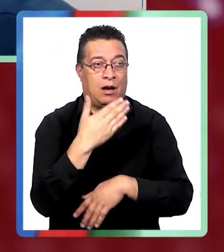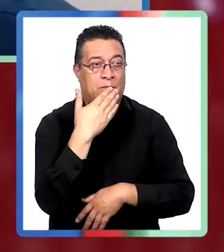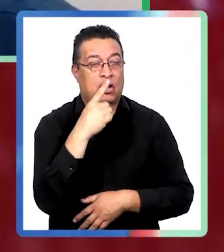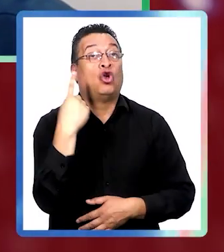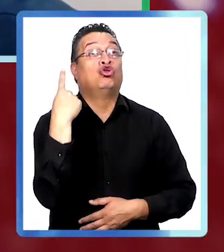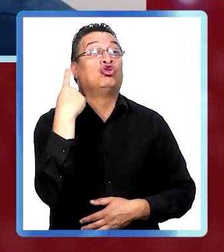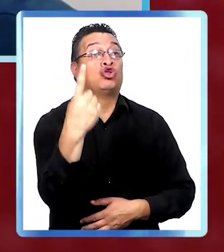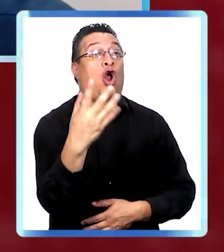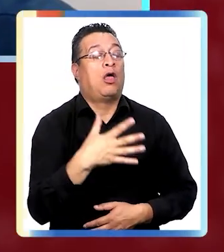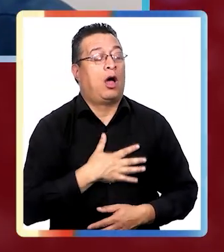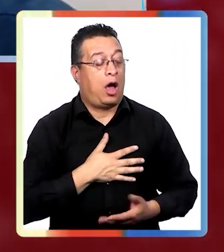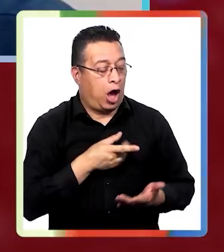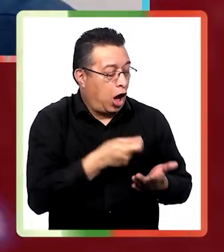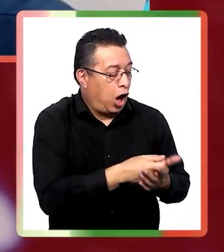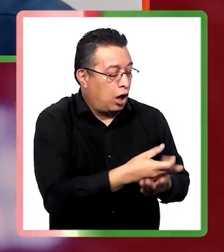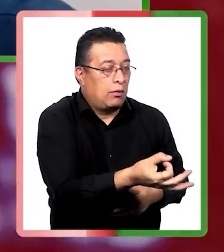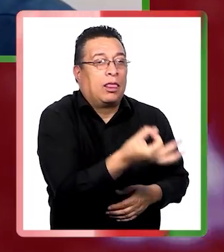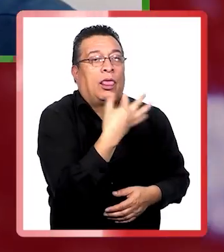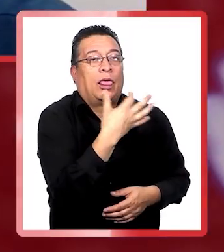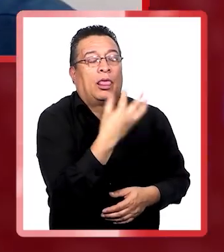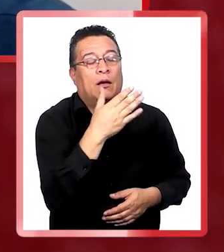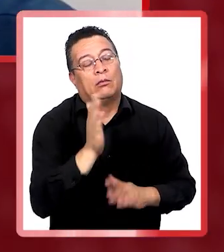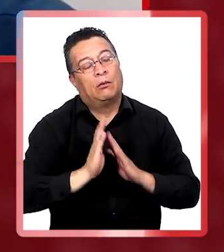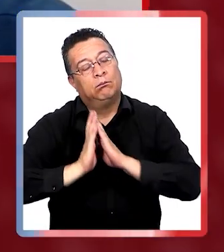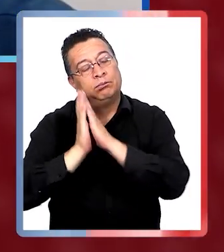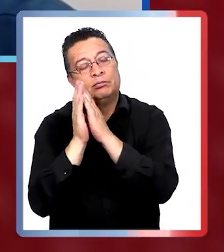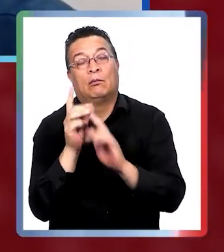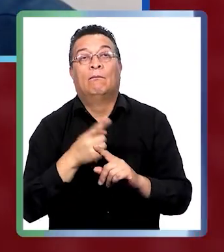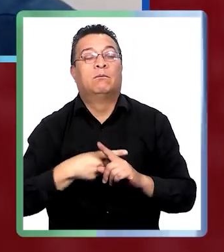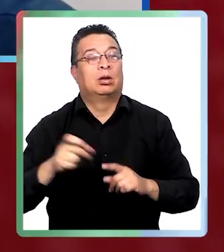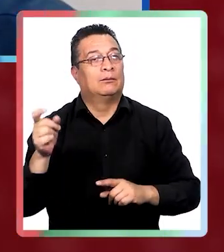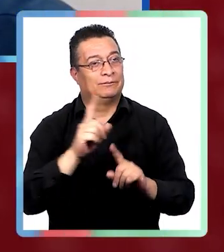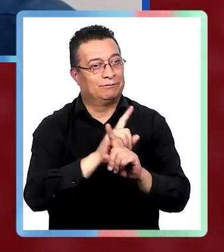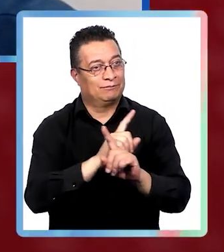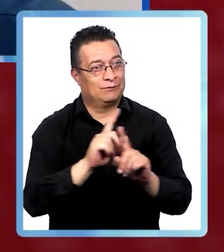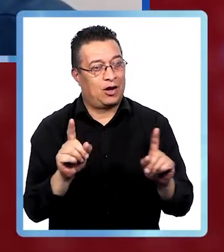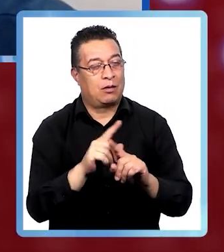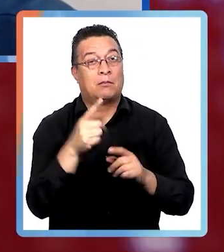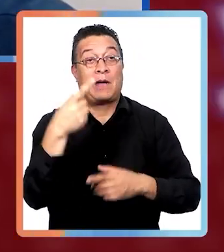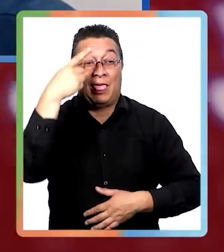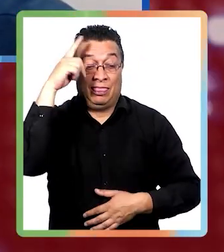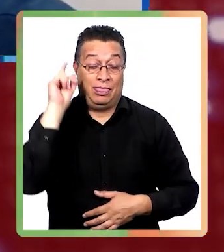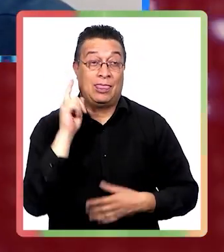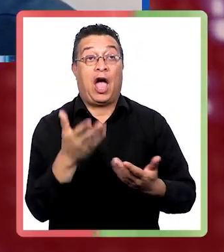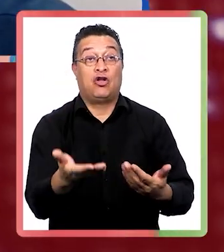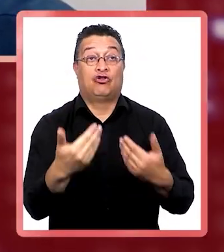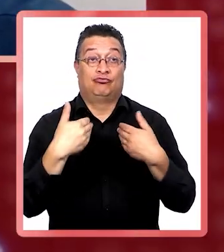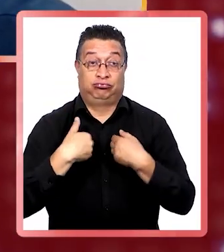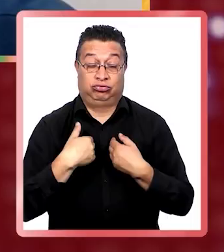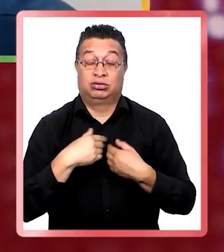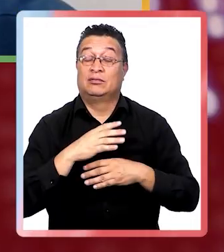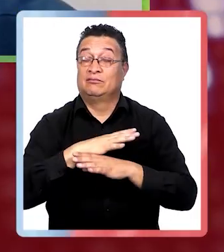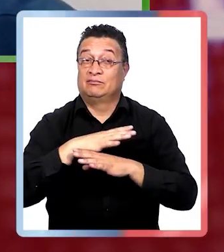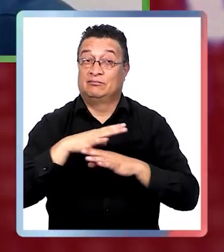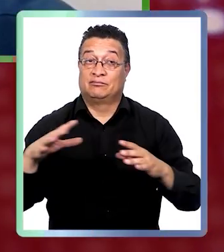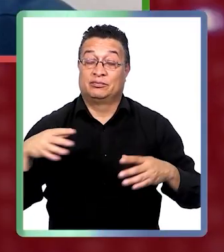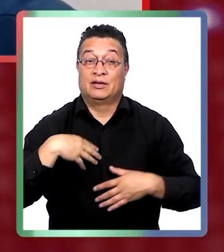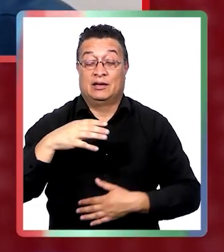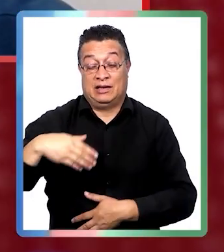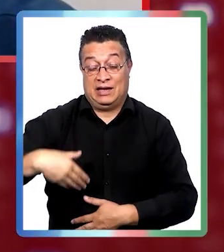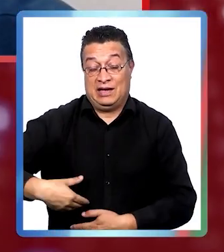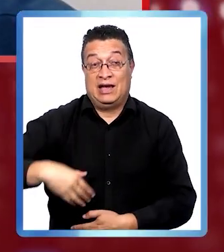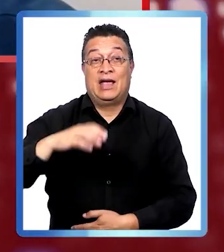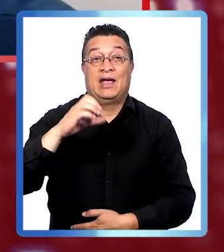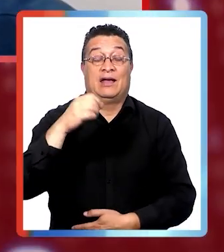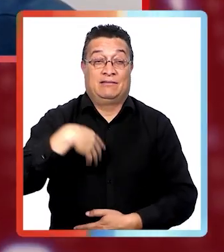médico, por un especialista, no autorrecetarse en la casa de una pastillita para dormir bien, porque a fin de cuentas el daño que van a terminar haciéndose, el